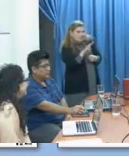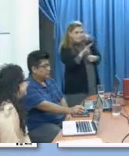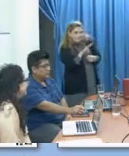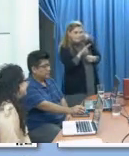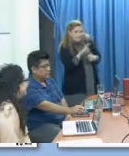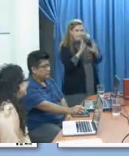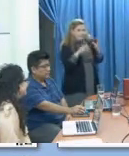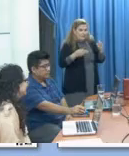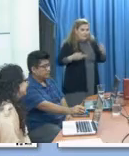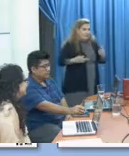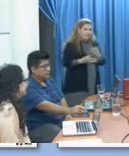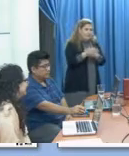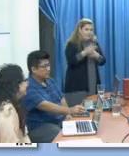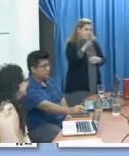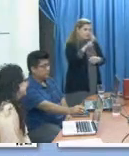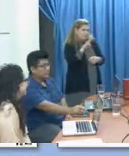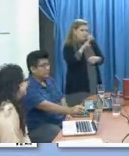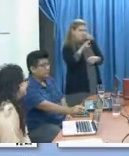ver si